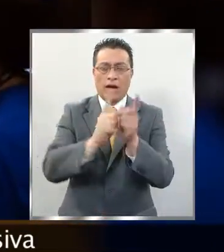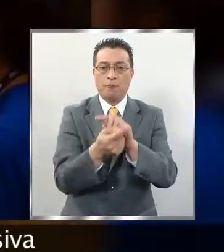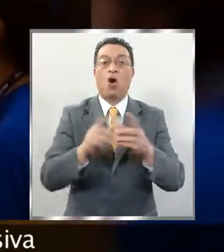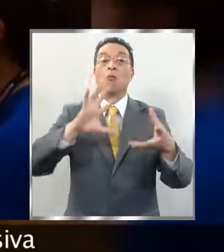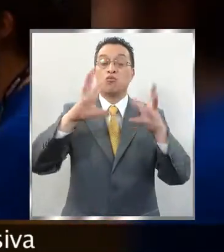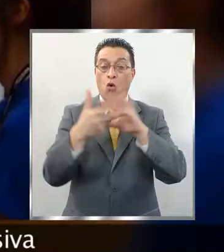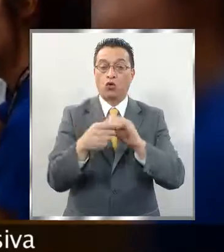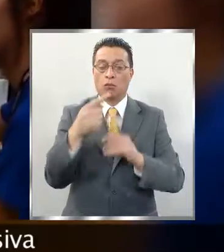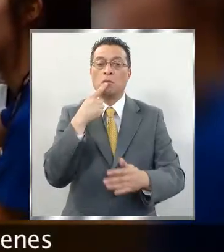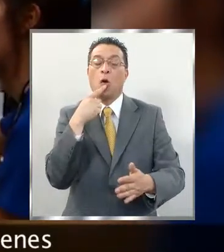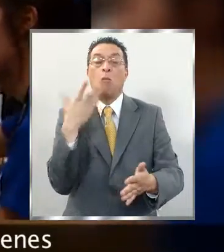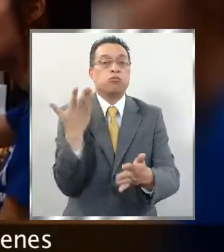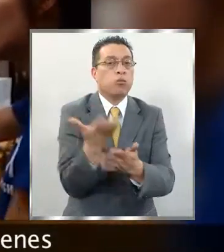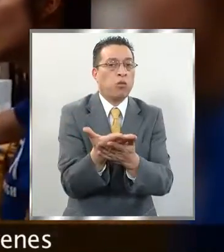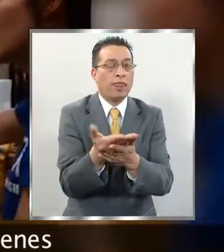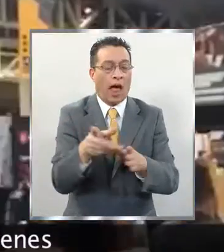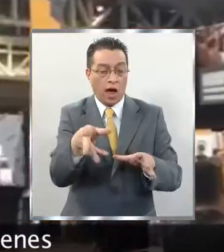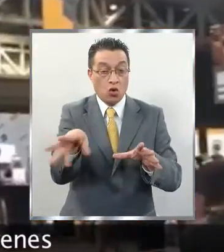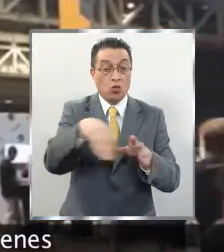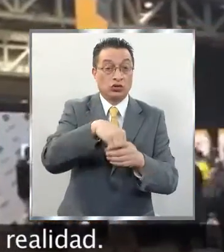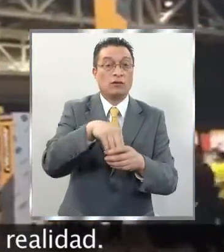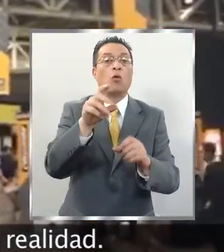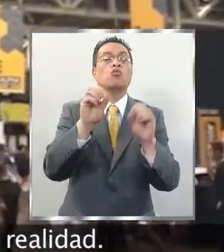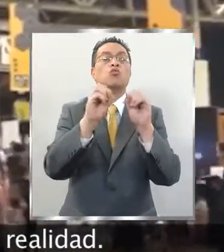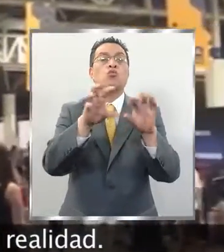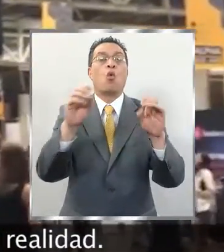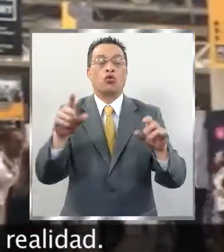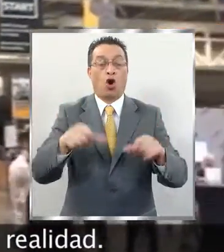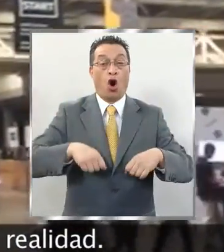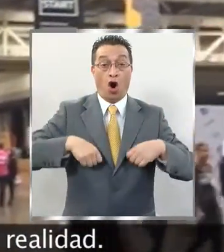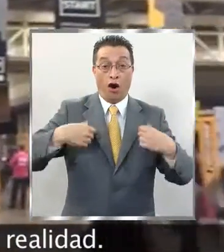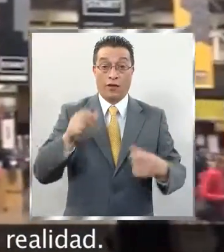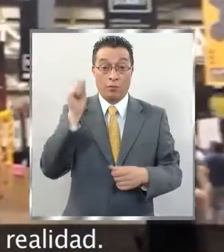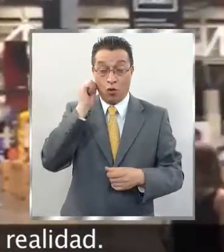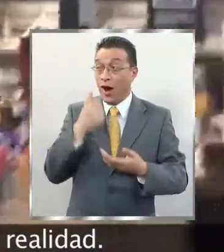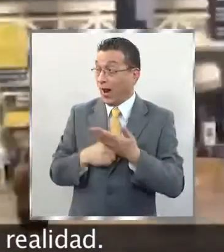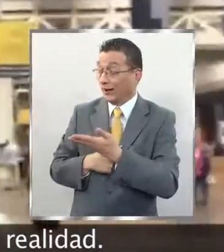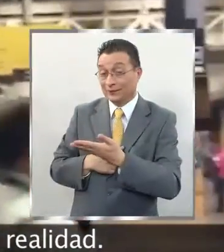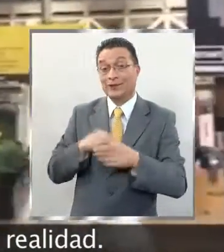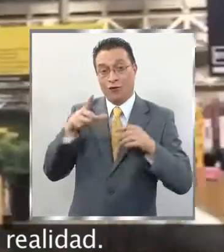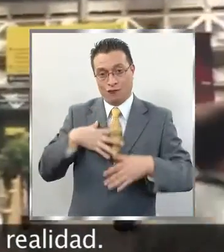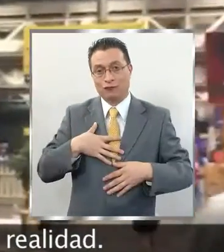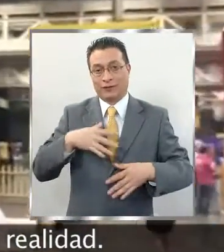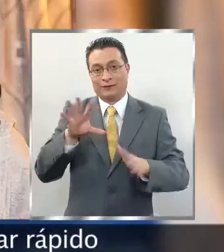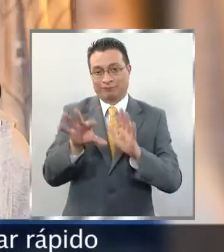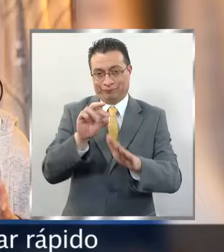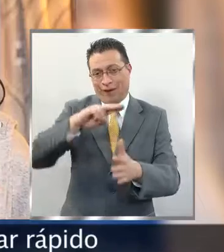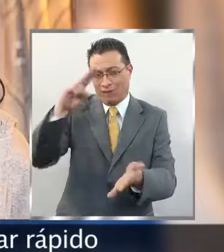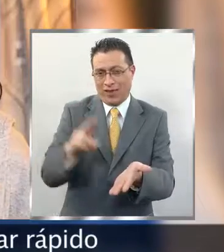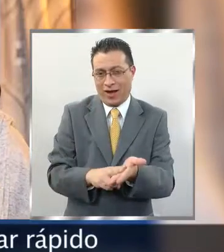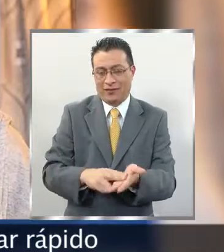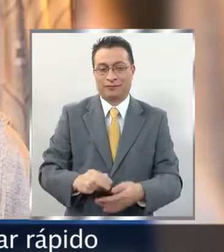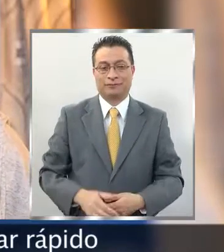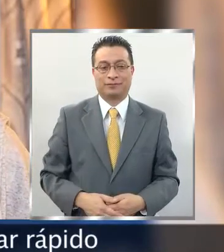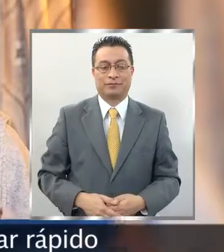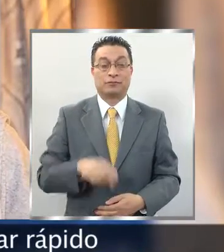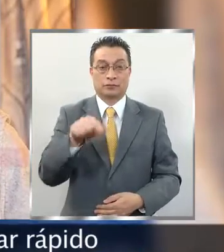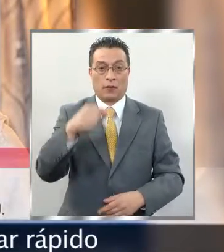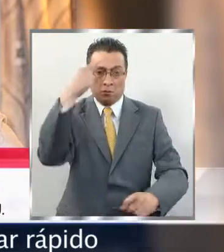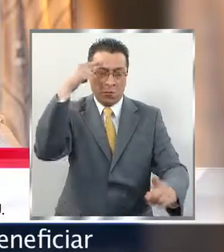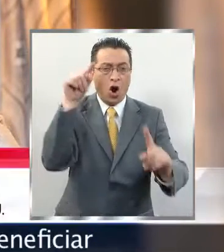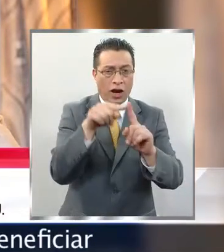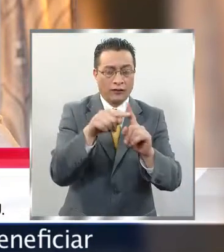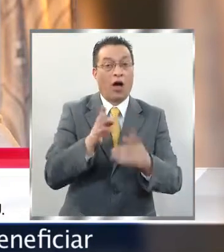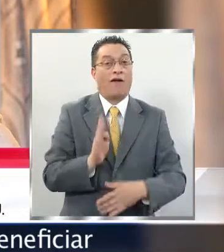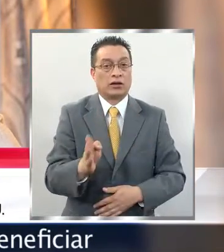propuesta inclusiva que, como muchos jóvenes, Baimechea busca hacer realidad. Nuestro objetivo es avanzar